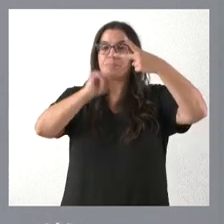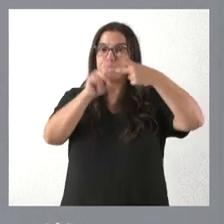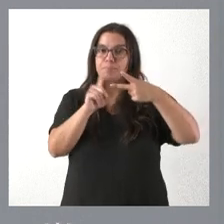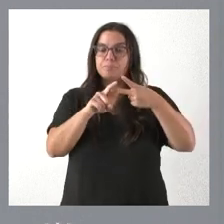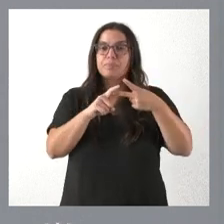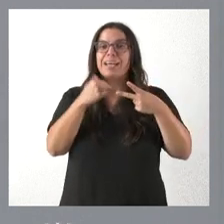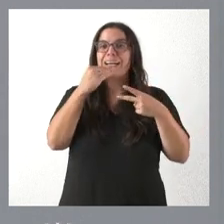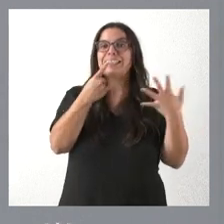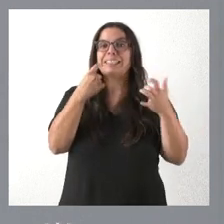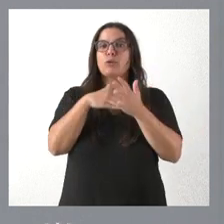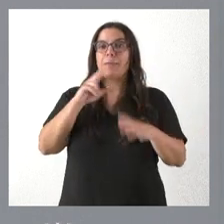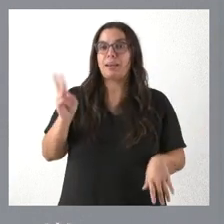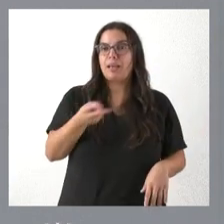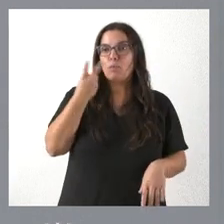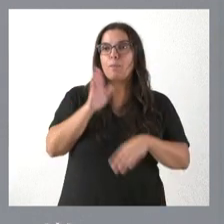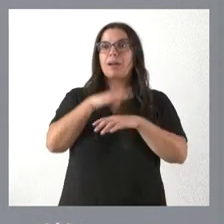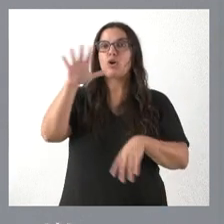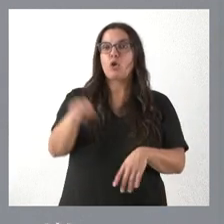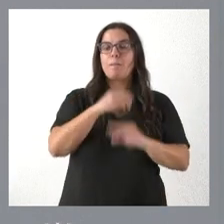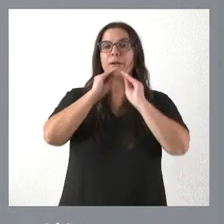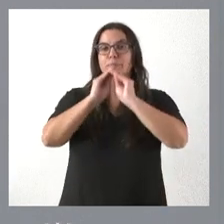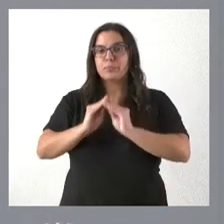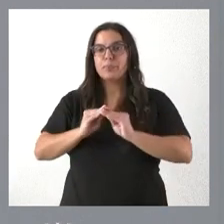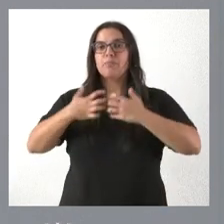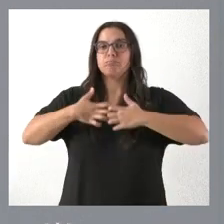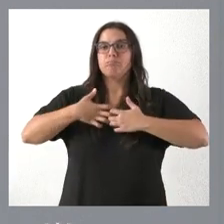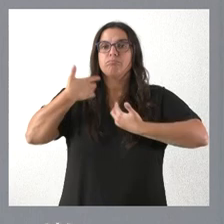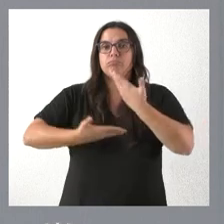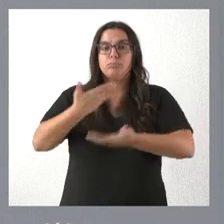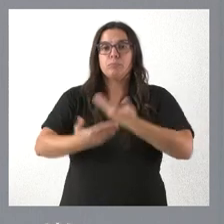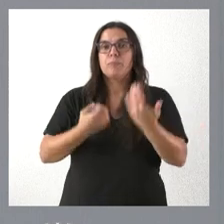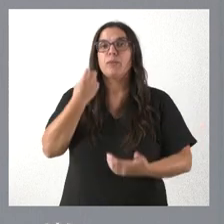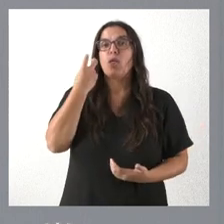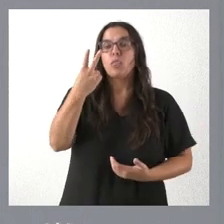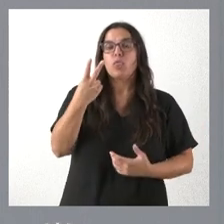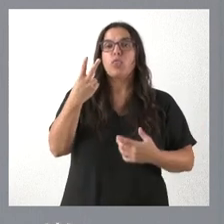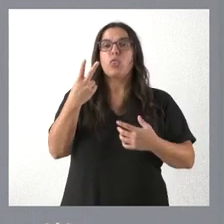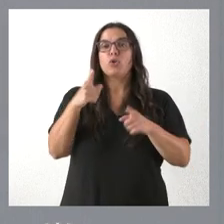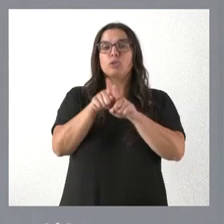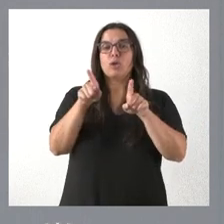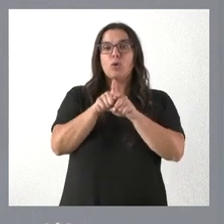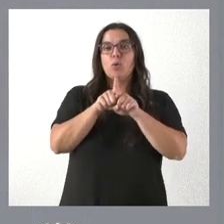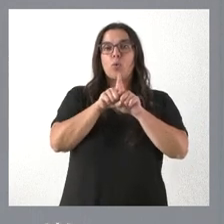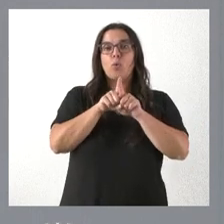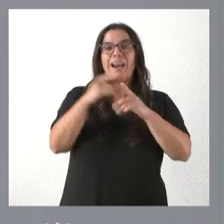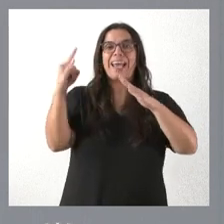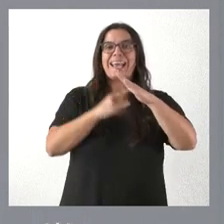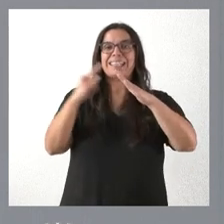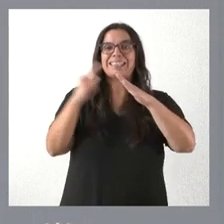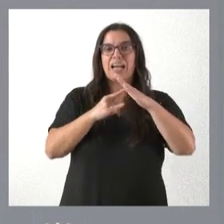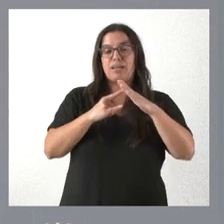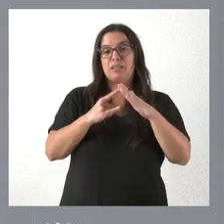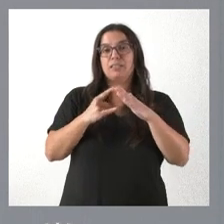casi 600.000 euros para la compra instalación y puesta en funcionamiento de dos escáneres de campo que se financian con fondos